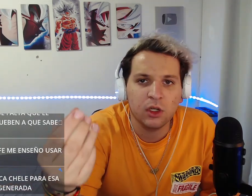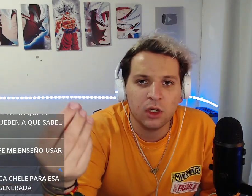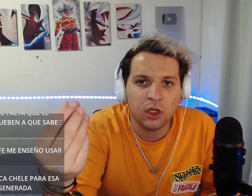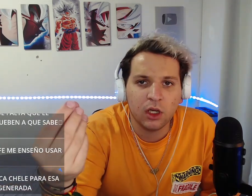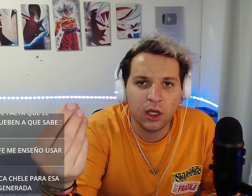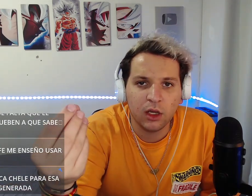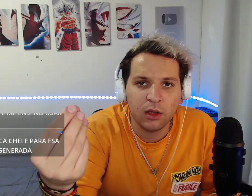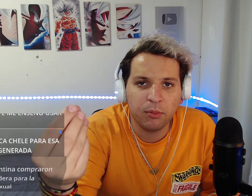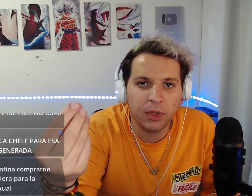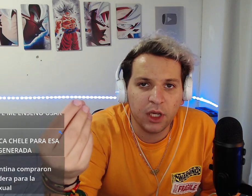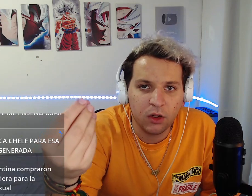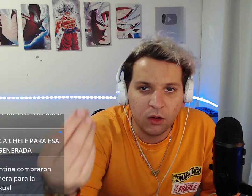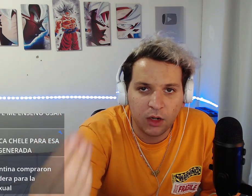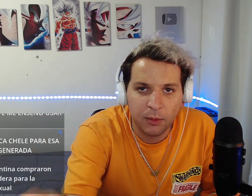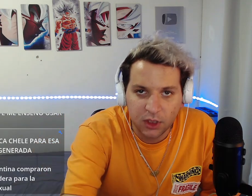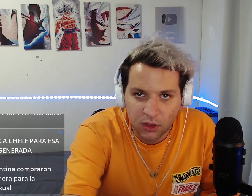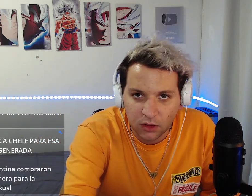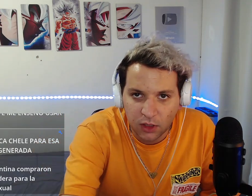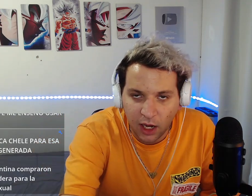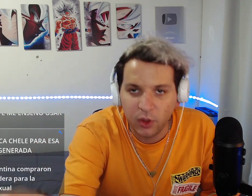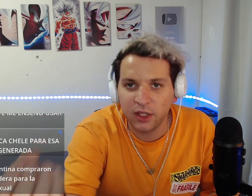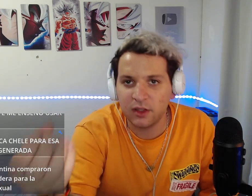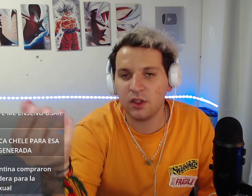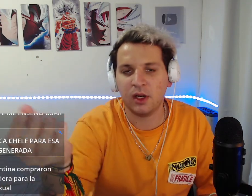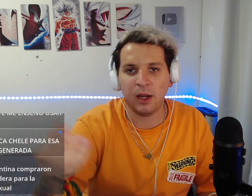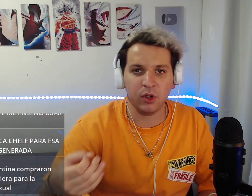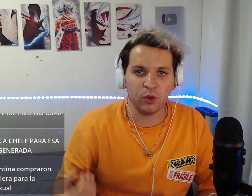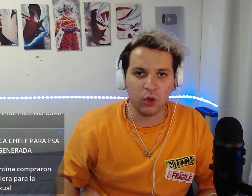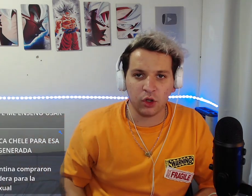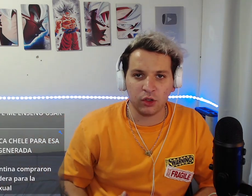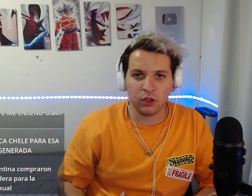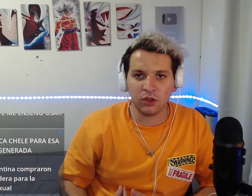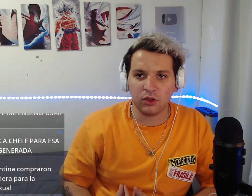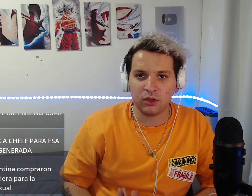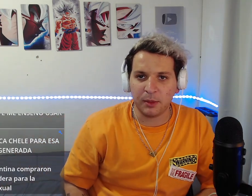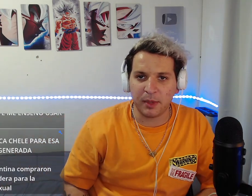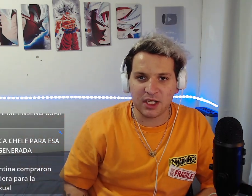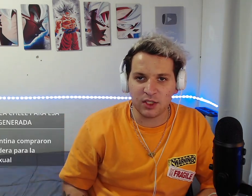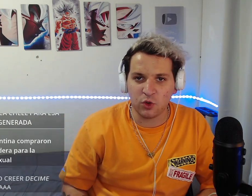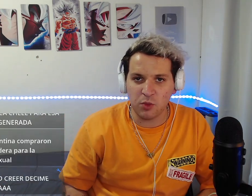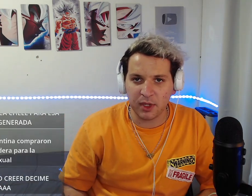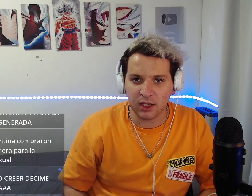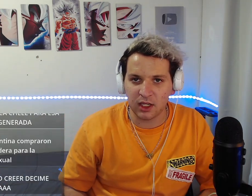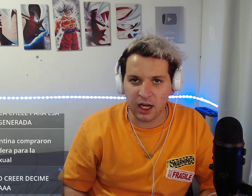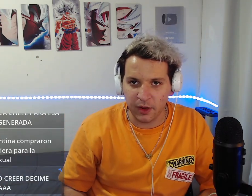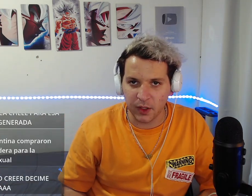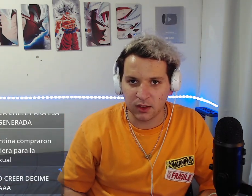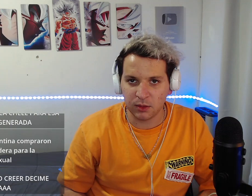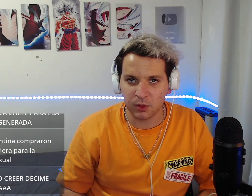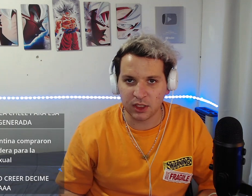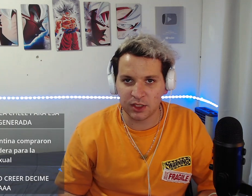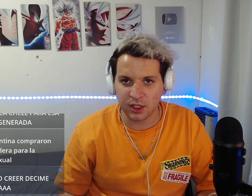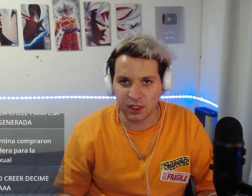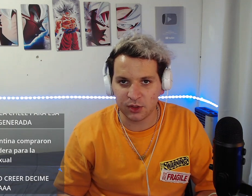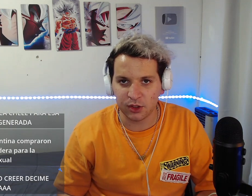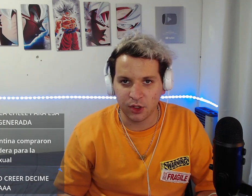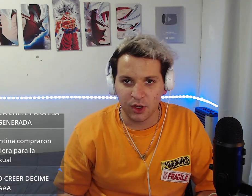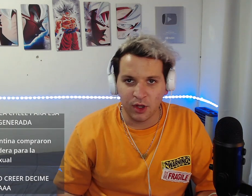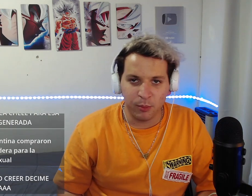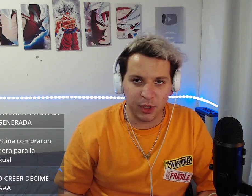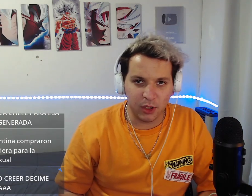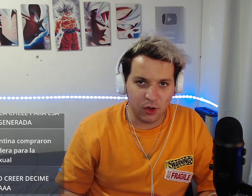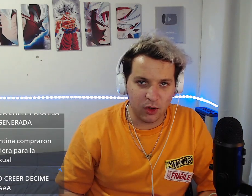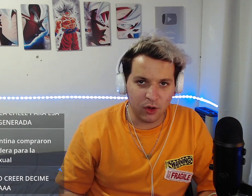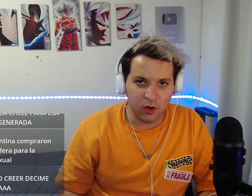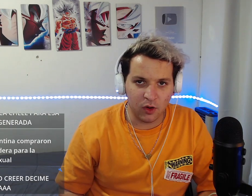embarazos. Pero, amigo, algo es que te enseñen a ponerte un condón, que me parece sumamente clave, tipo, que te enseñen eso.